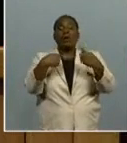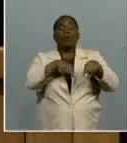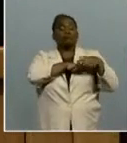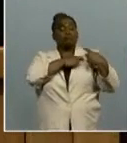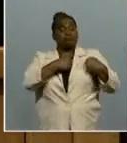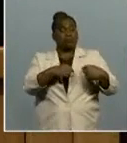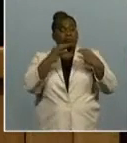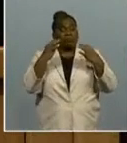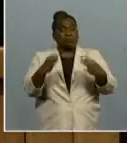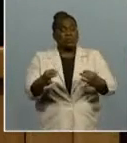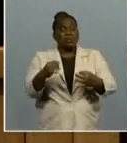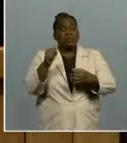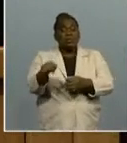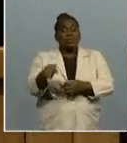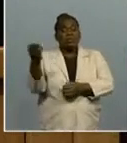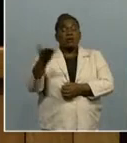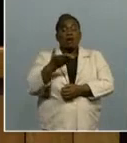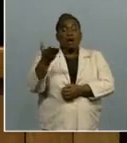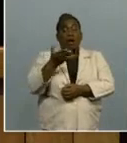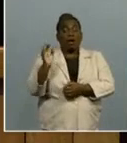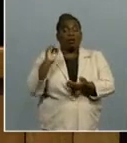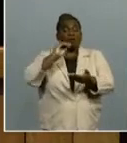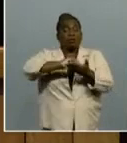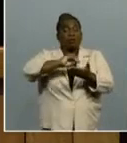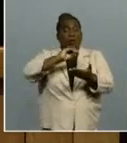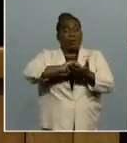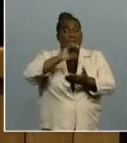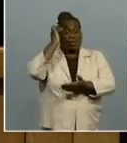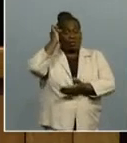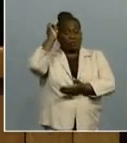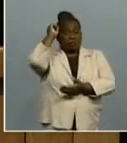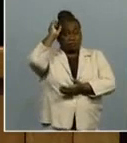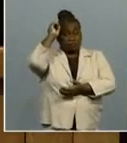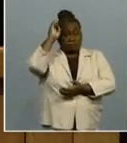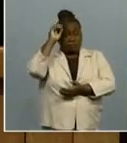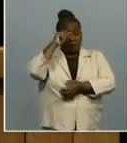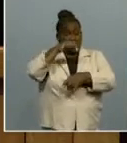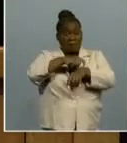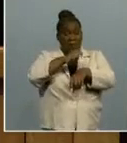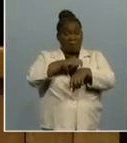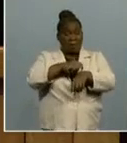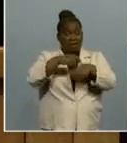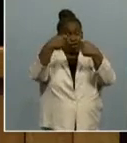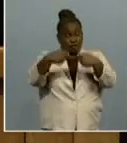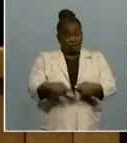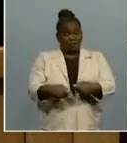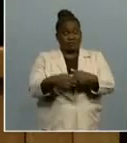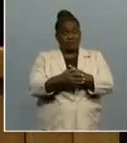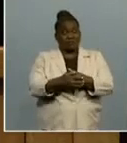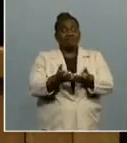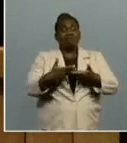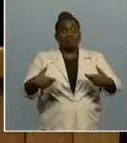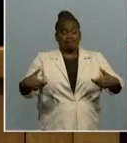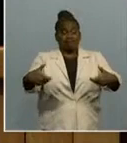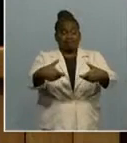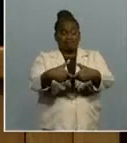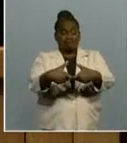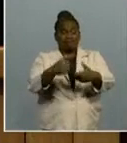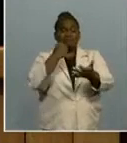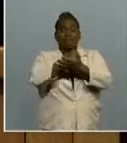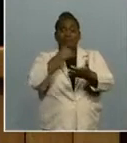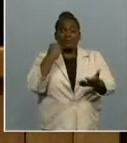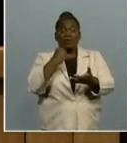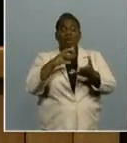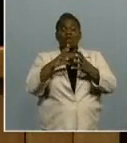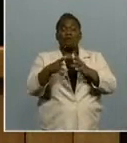y ser ágiles incorporando esas percepciones las decisiones del congreso aprobó una estrategia